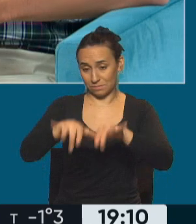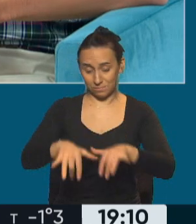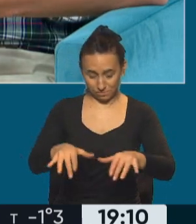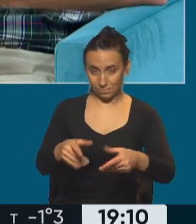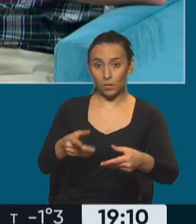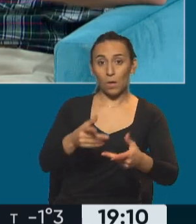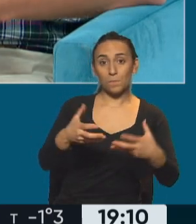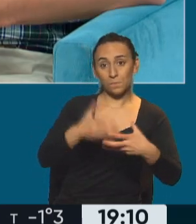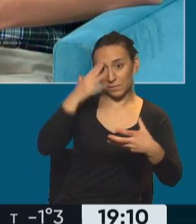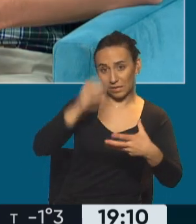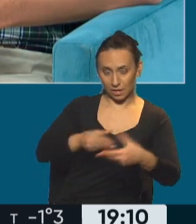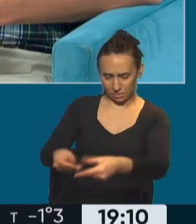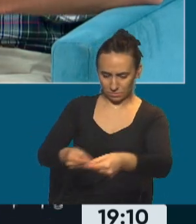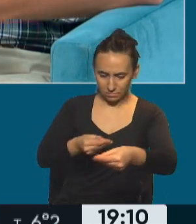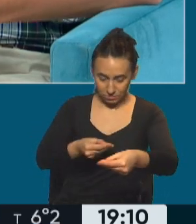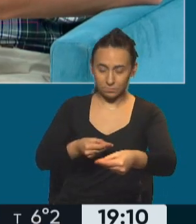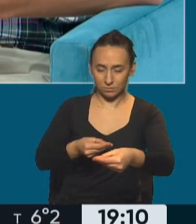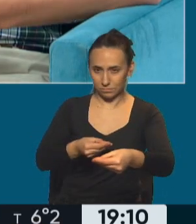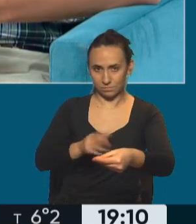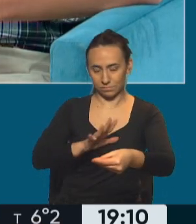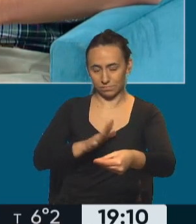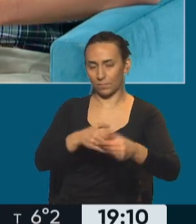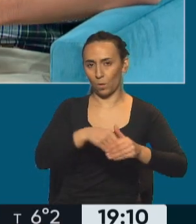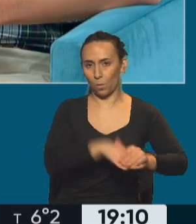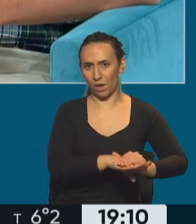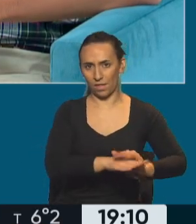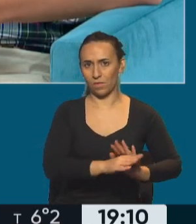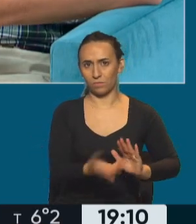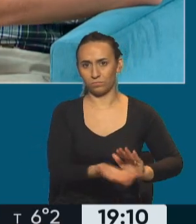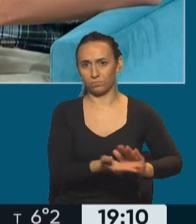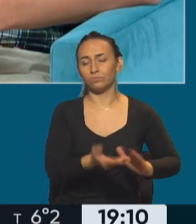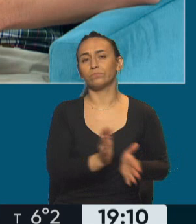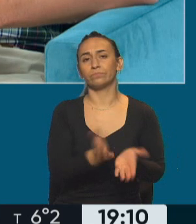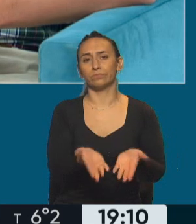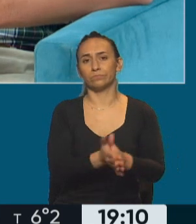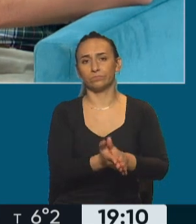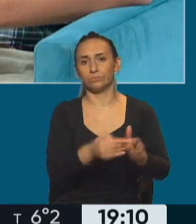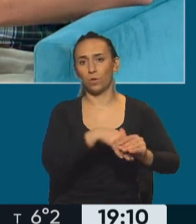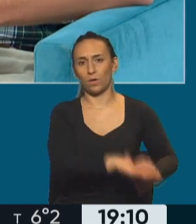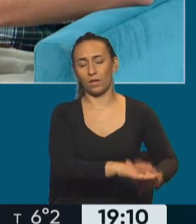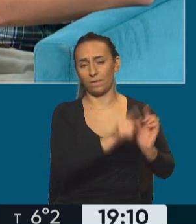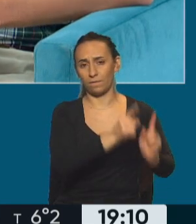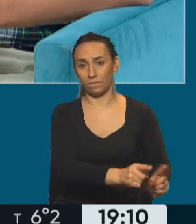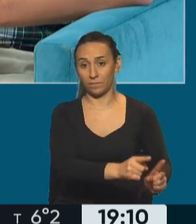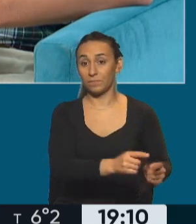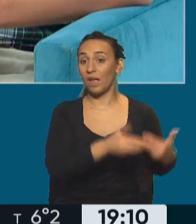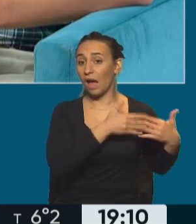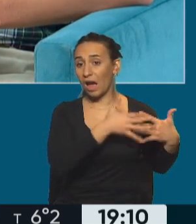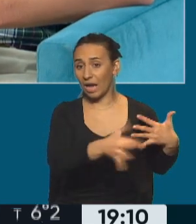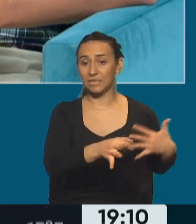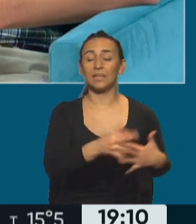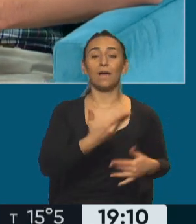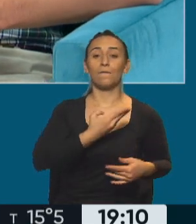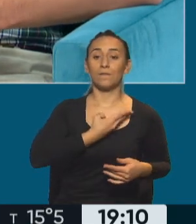por eso la Junta Militar, cuando lo recibe, decide archivarlo y clasificarlo. Y bueno, tuvimos que esperar hasta febrero de 2012,